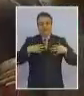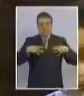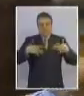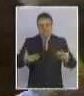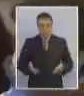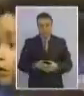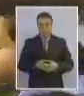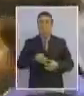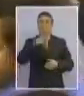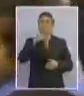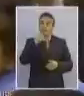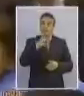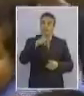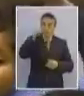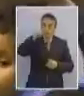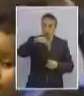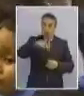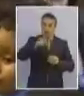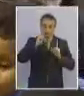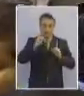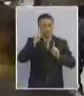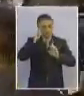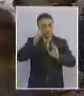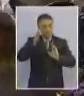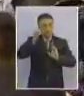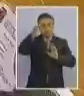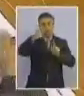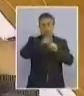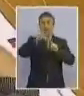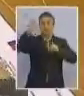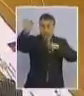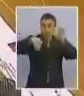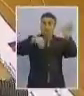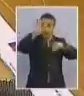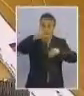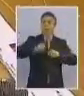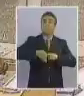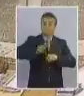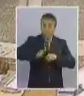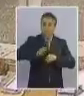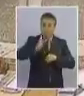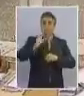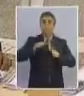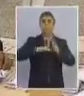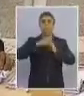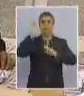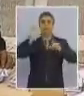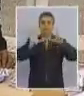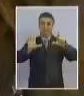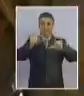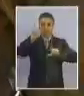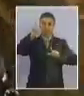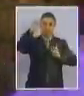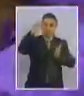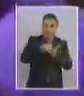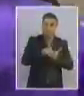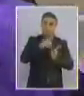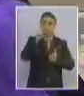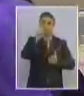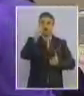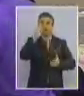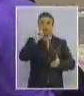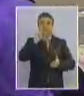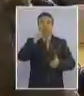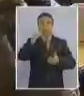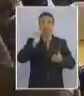iniciativa ya se han realizado y la proyección es ambiciosa porque los llamados continuarán así más de 72.000 subsidios ya se habrán entregado al